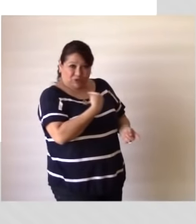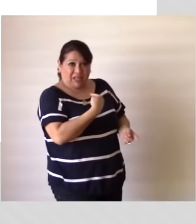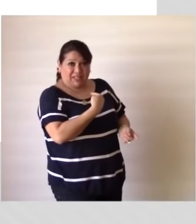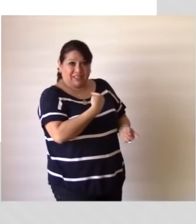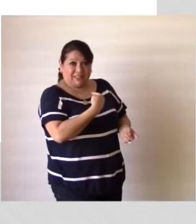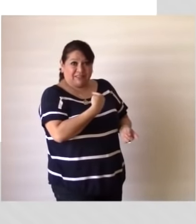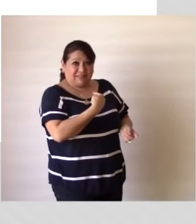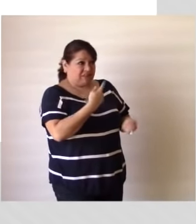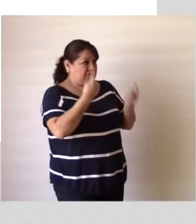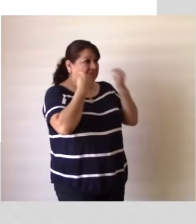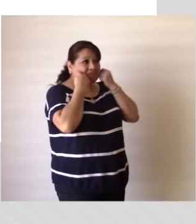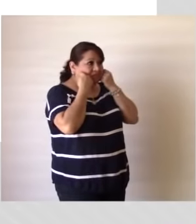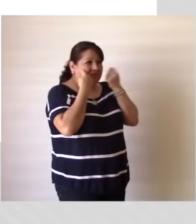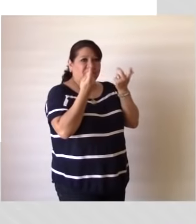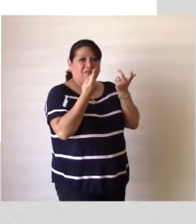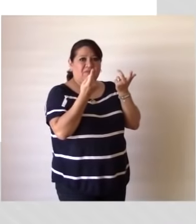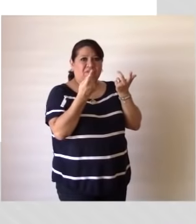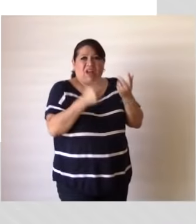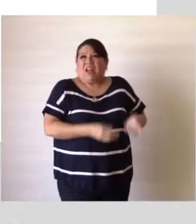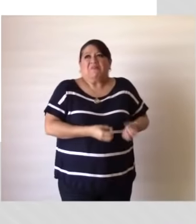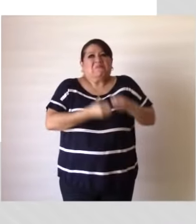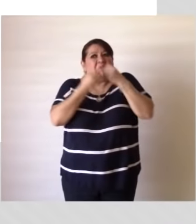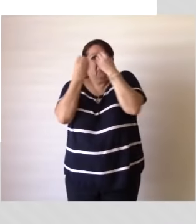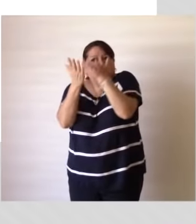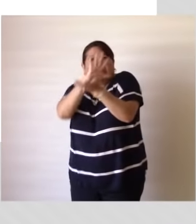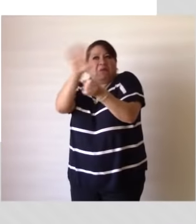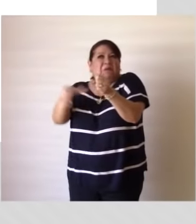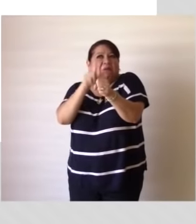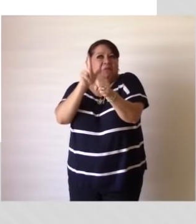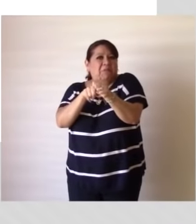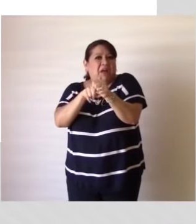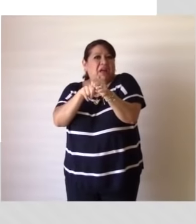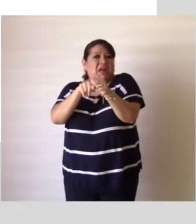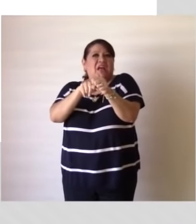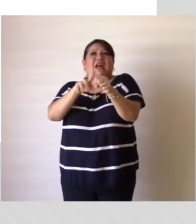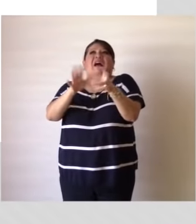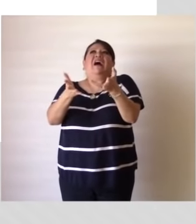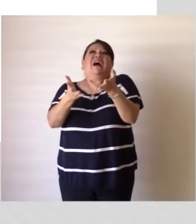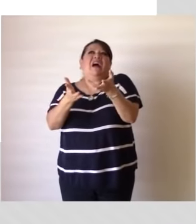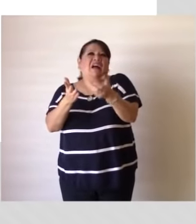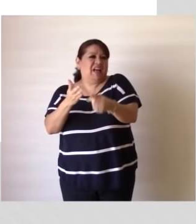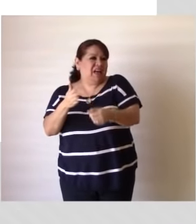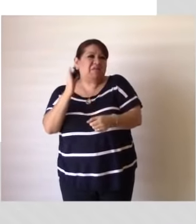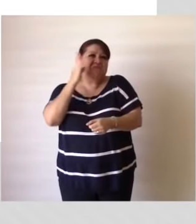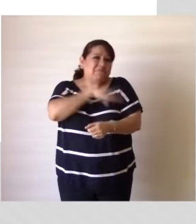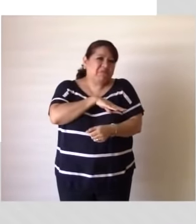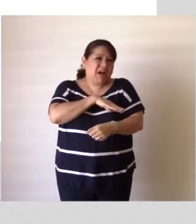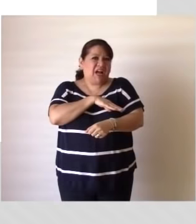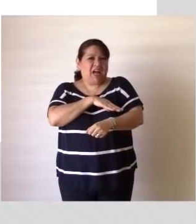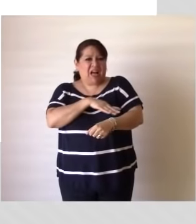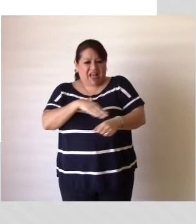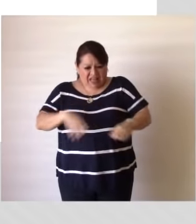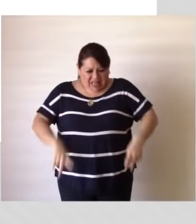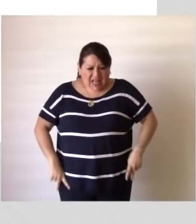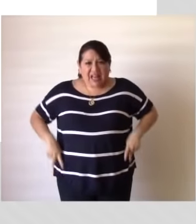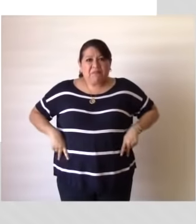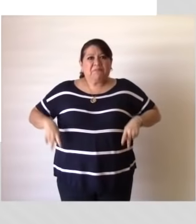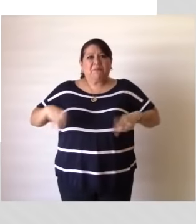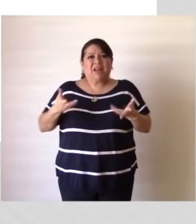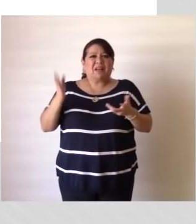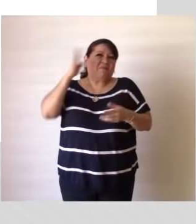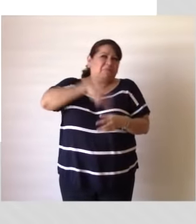trajiste es lo hurtado o cojo o enfermo y presentaste y su ofrenda a sap aceptaré yo